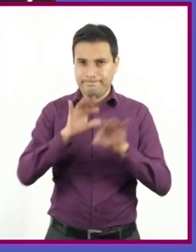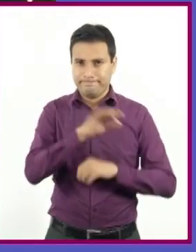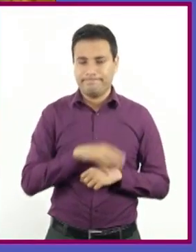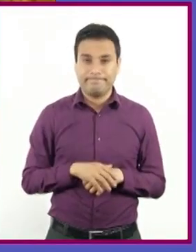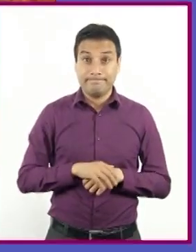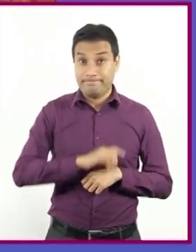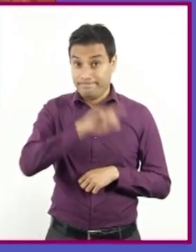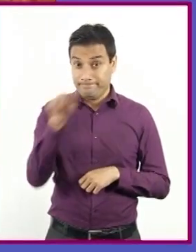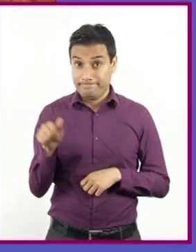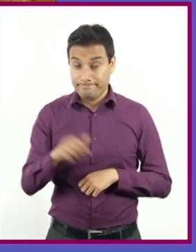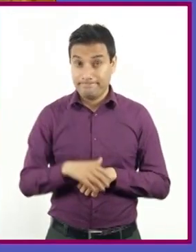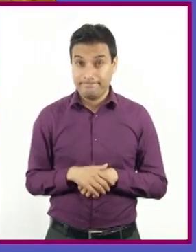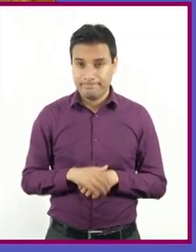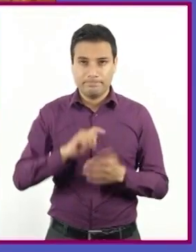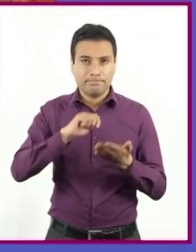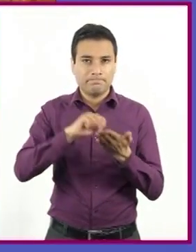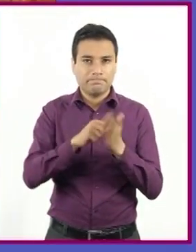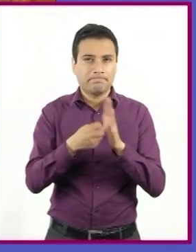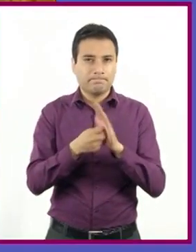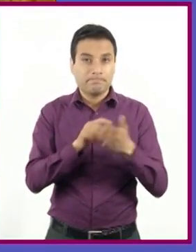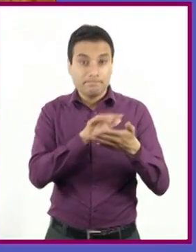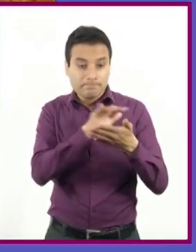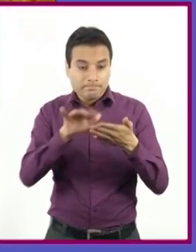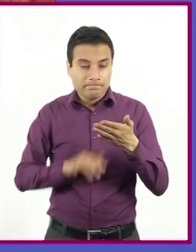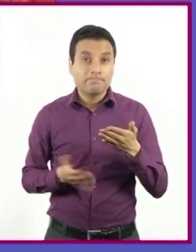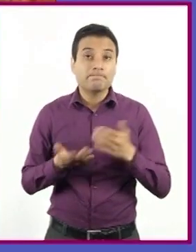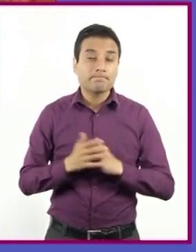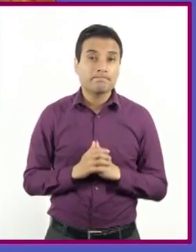Después, elegimos la técnica de lectura, que puede ser